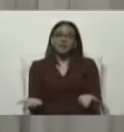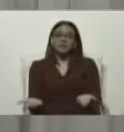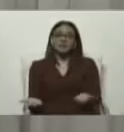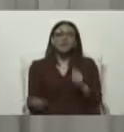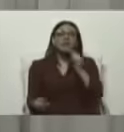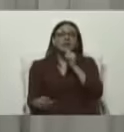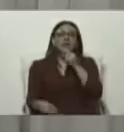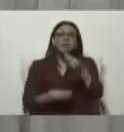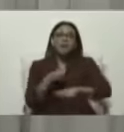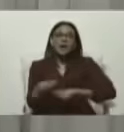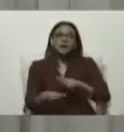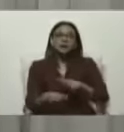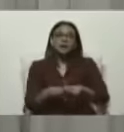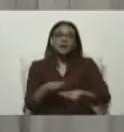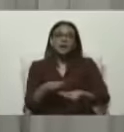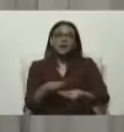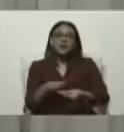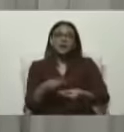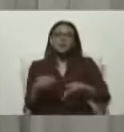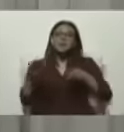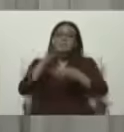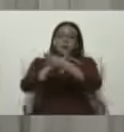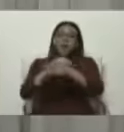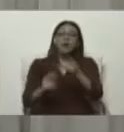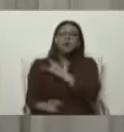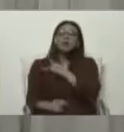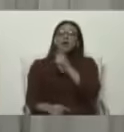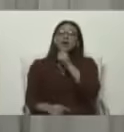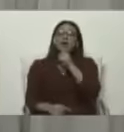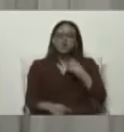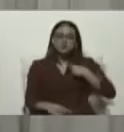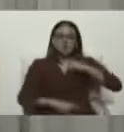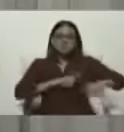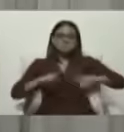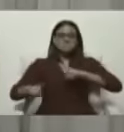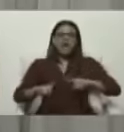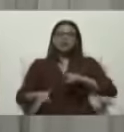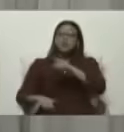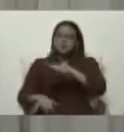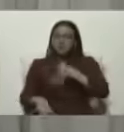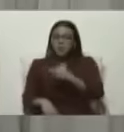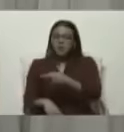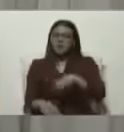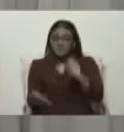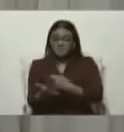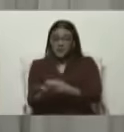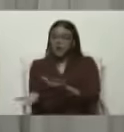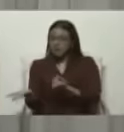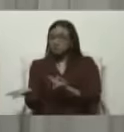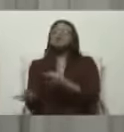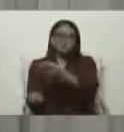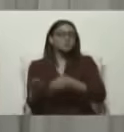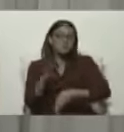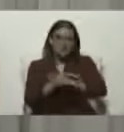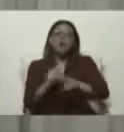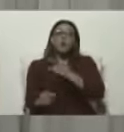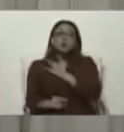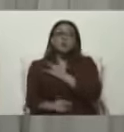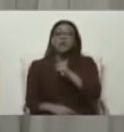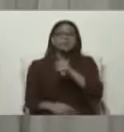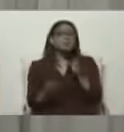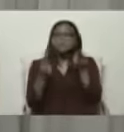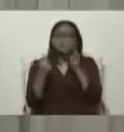ir a estudiar en esas universidades privadas es quien pueda pagarlo. Olvídense